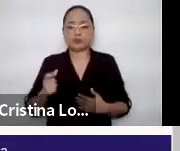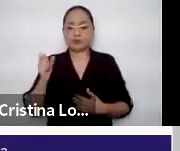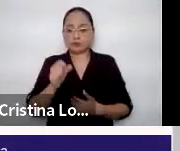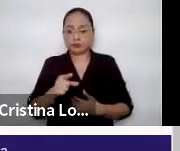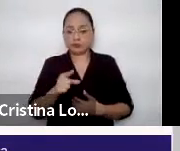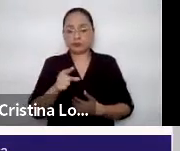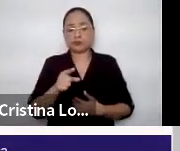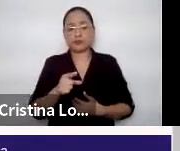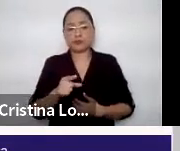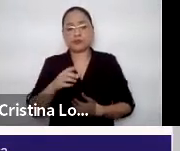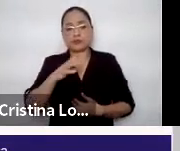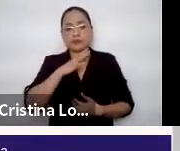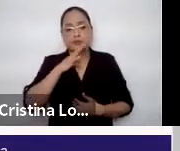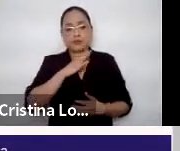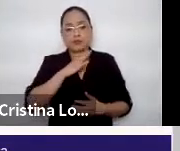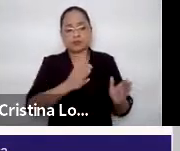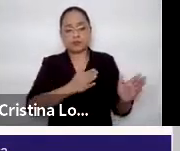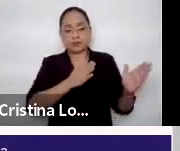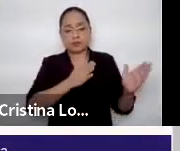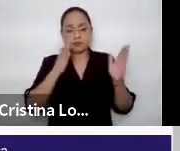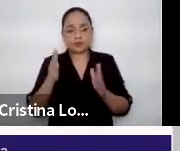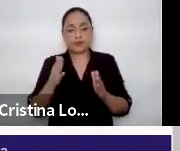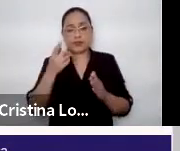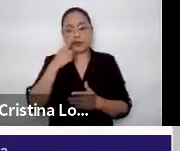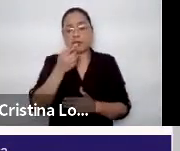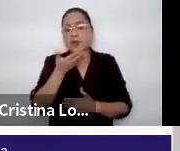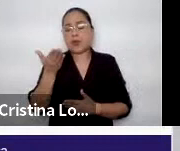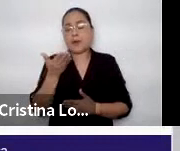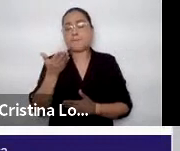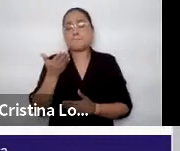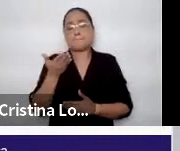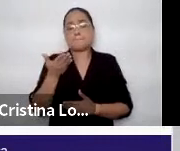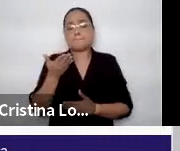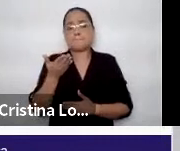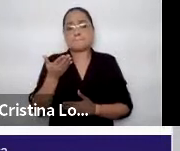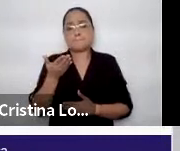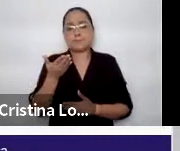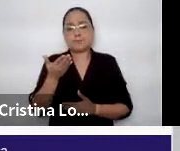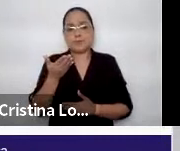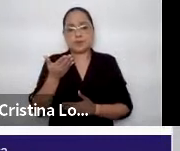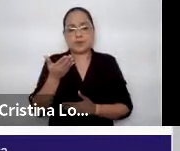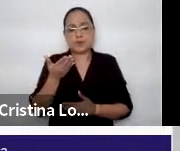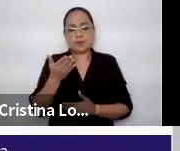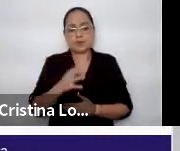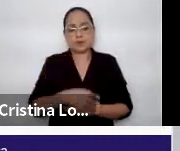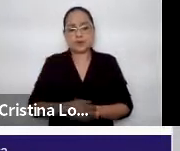tenemos, bueno, también para todos los demás